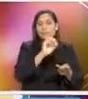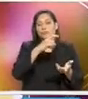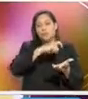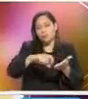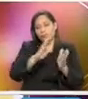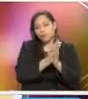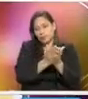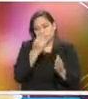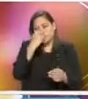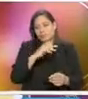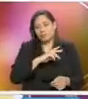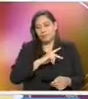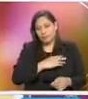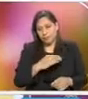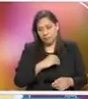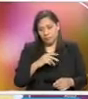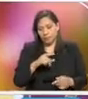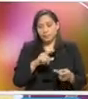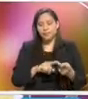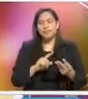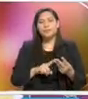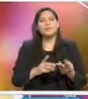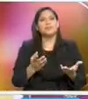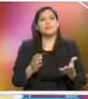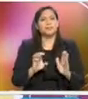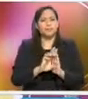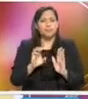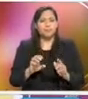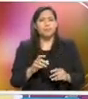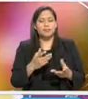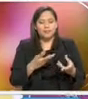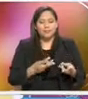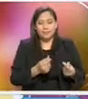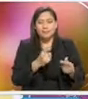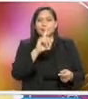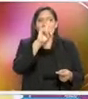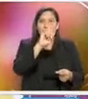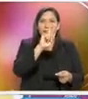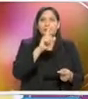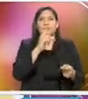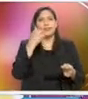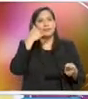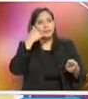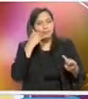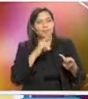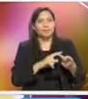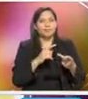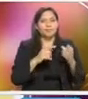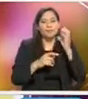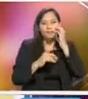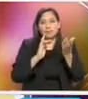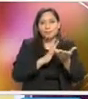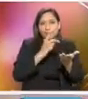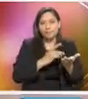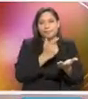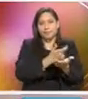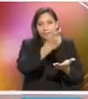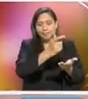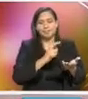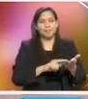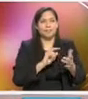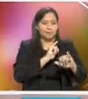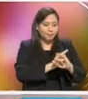Paola. Y bueno, primero que nada, o sea, lo que nosotros queremos ver es, tú, por ejemplo, la base de todo es tener el